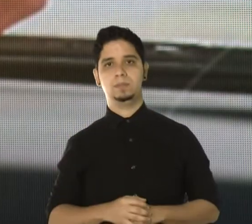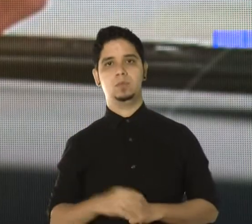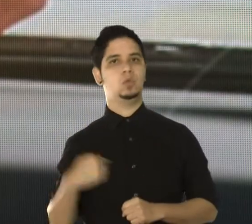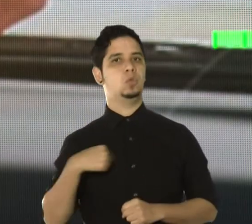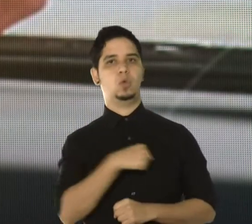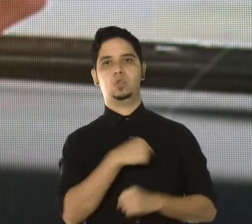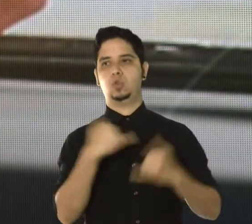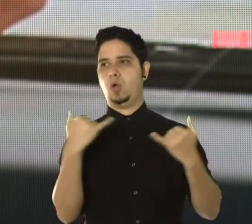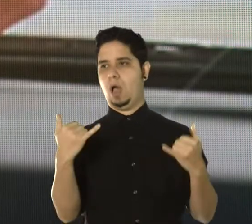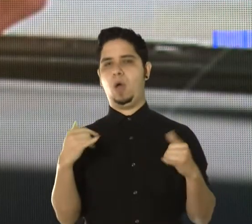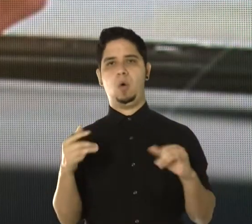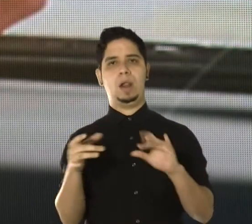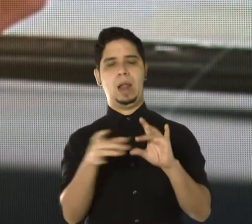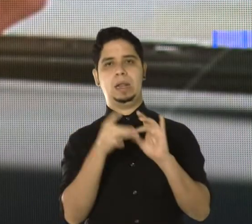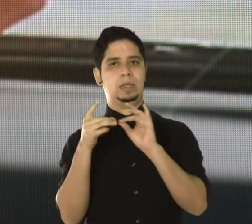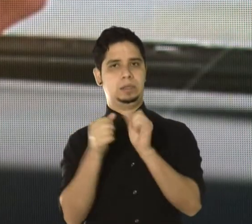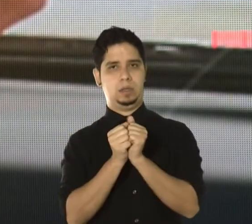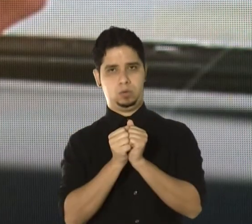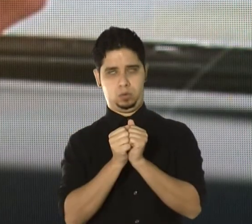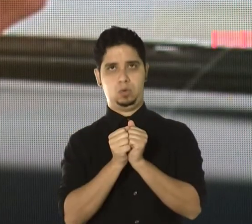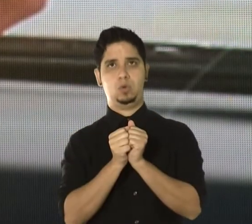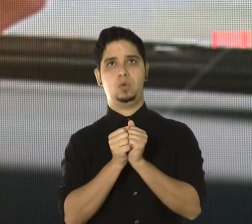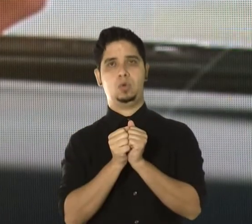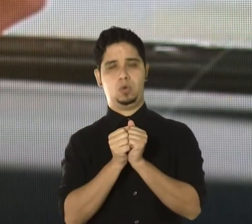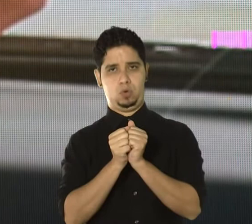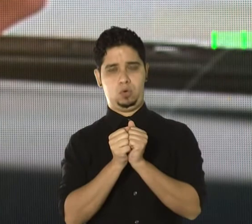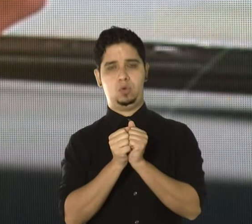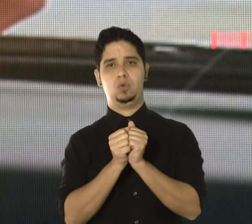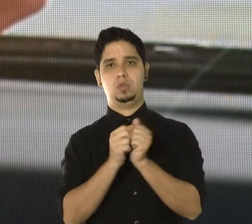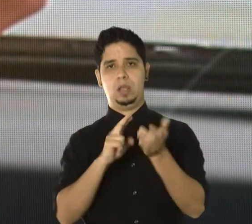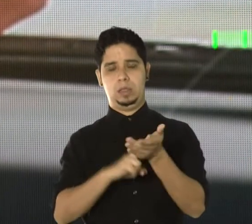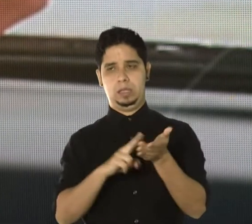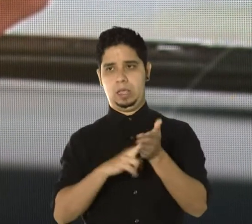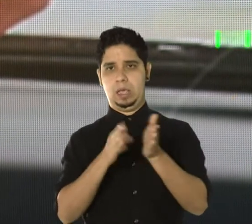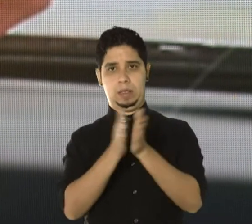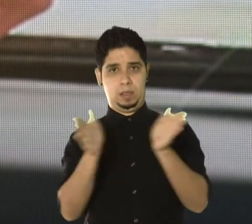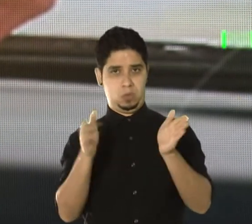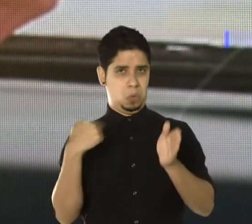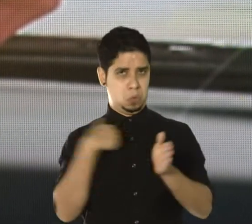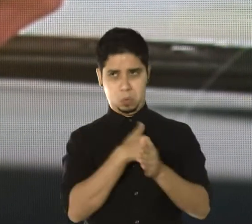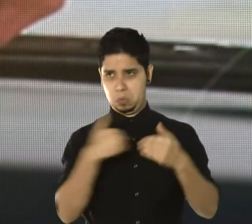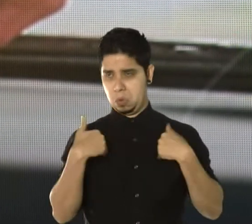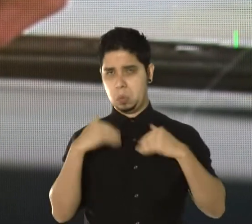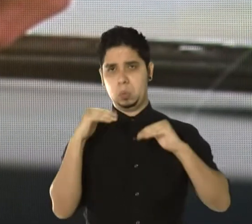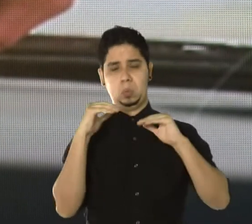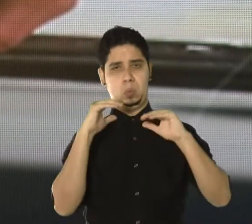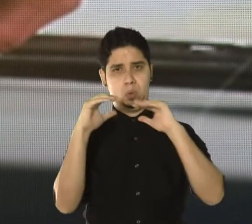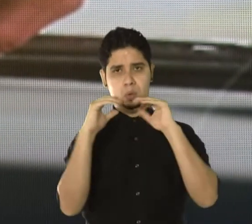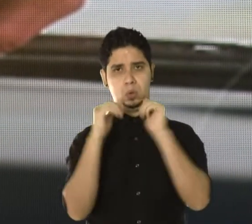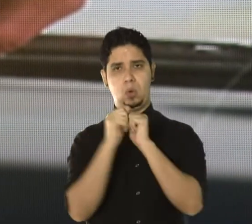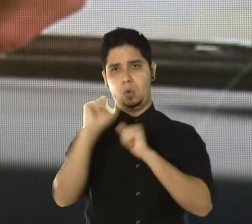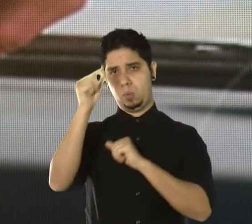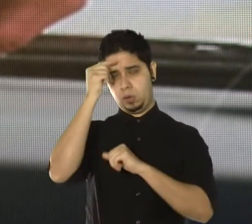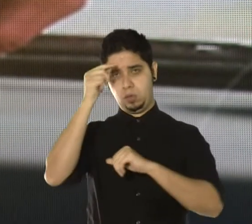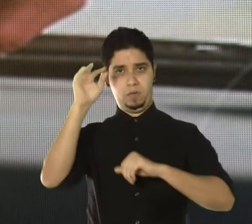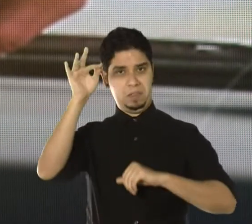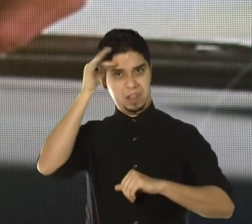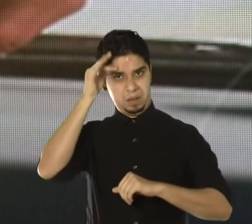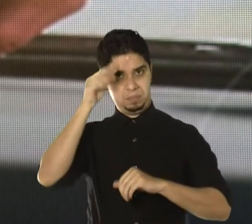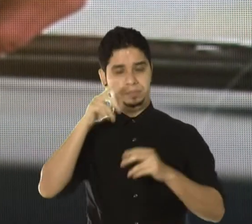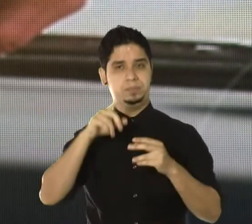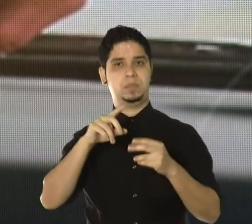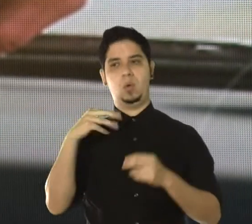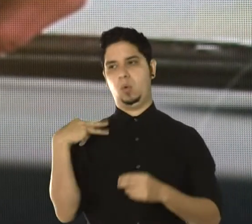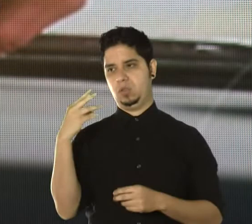alianza con la Asociación de Contratistas Generales. Hemos tenido conversaciones con el gobierno federal, con Washington, y estamos